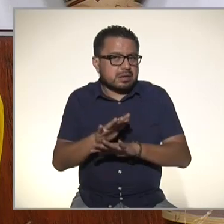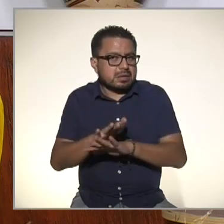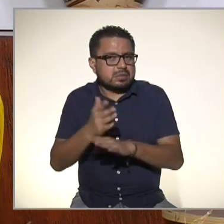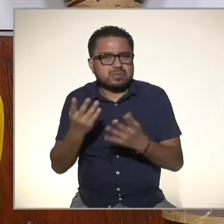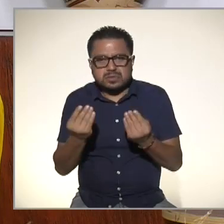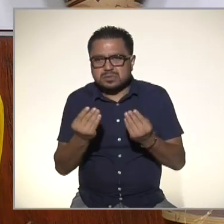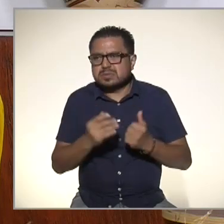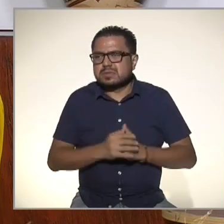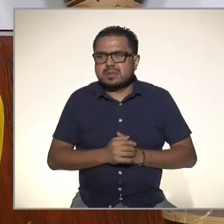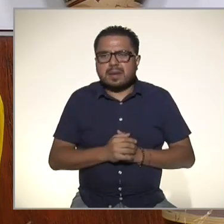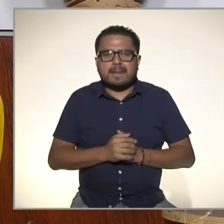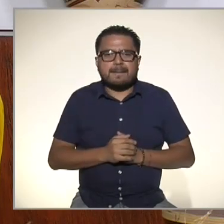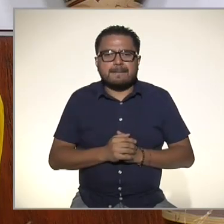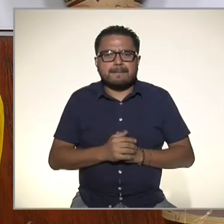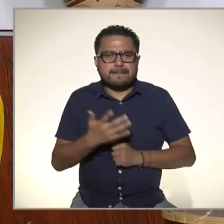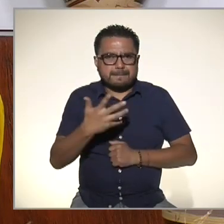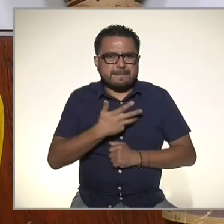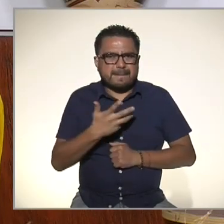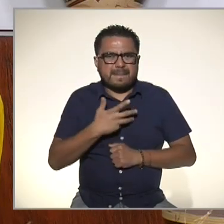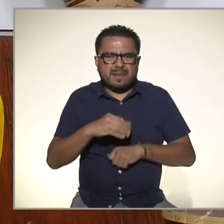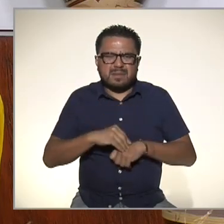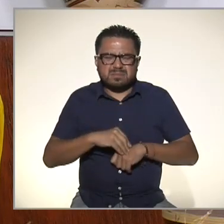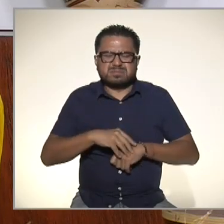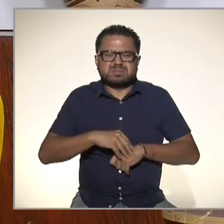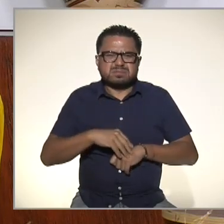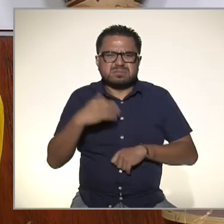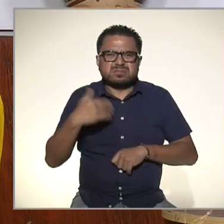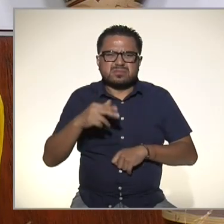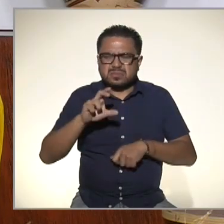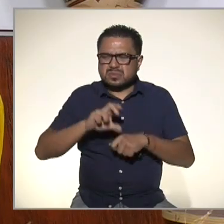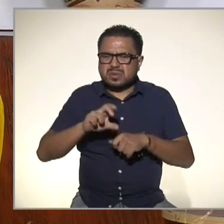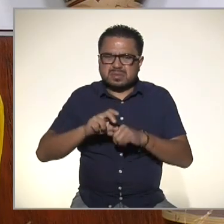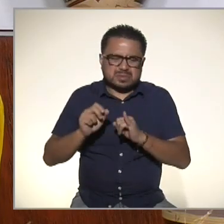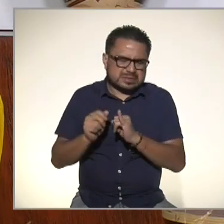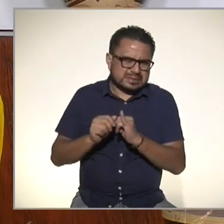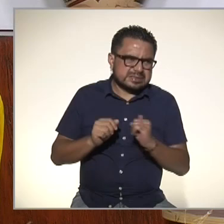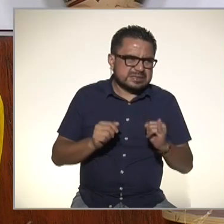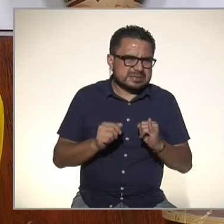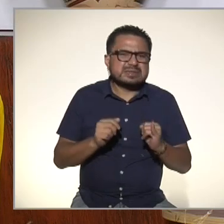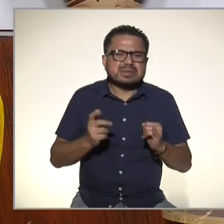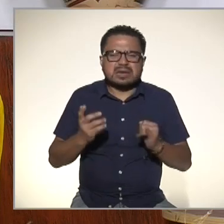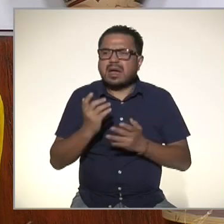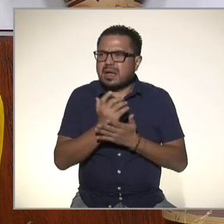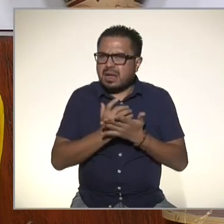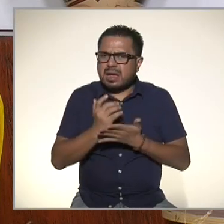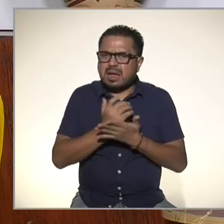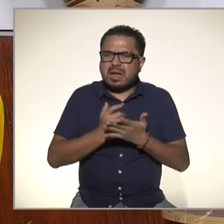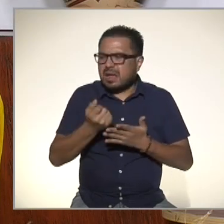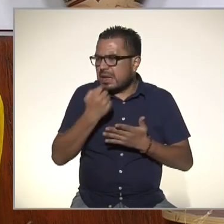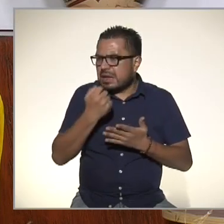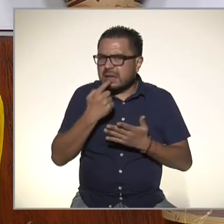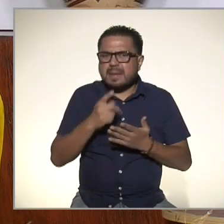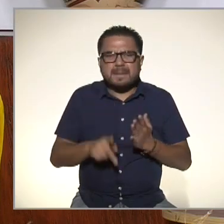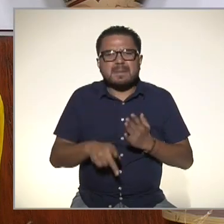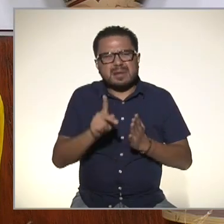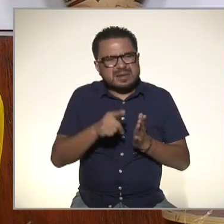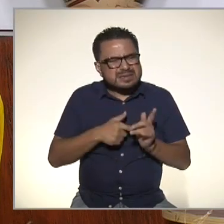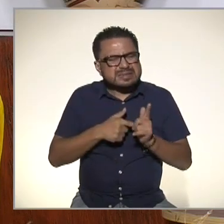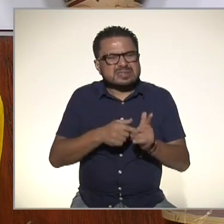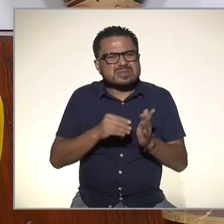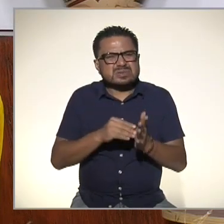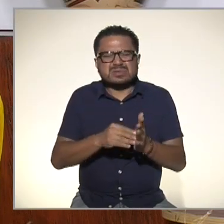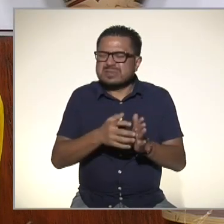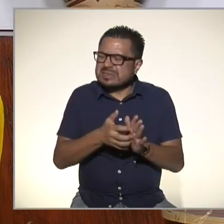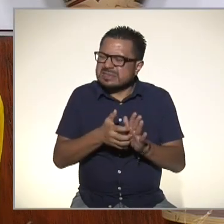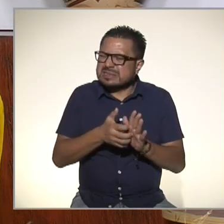bastante. Tengo punzadas en el testículo izquierdo, me dieron tratamiento con antibiótico, pero sigo con mucha comezón